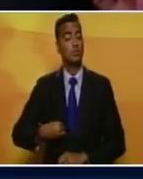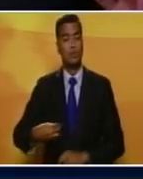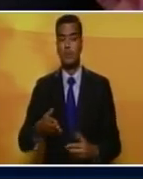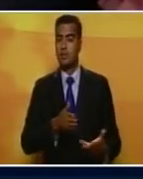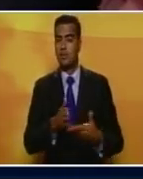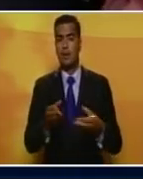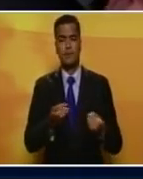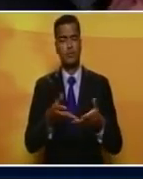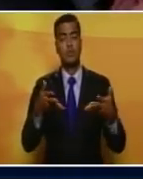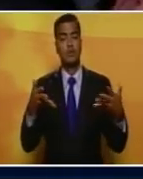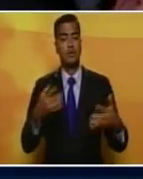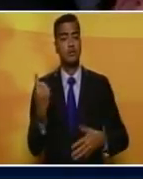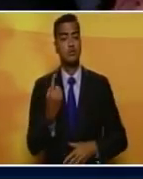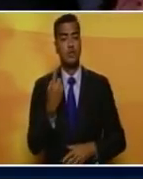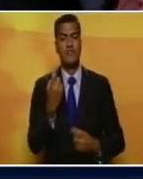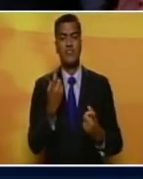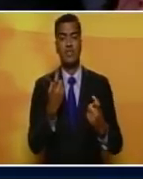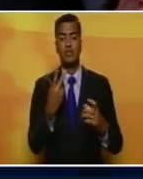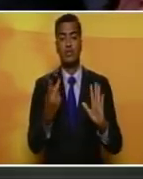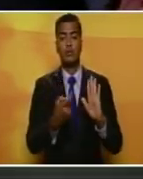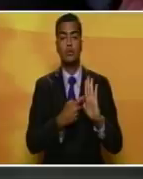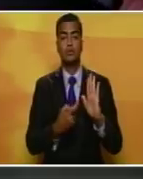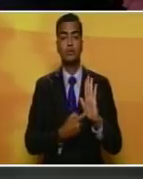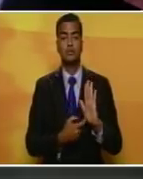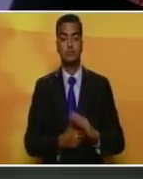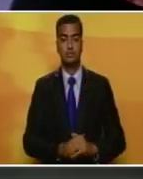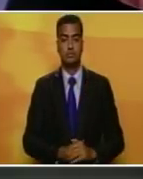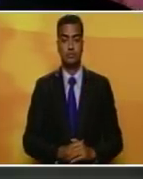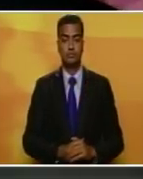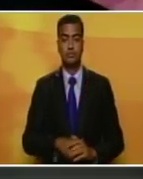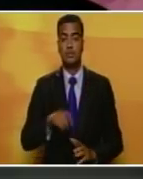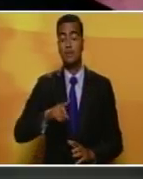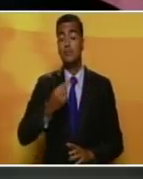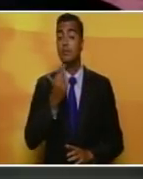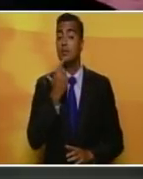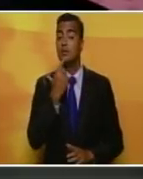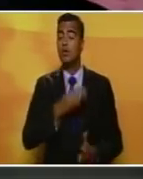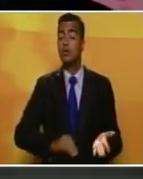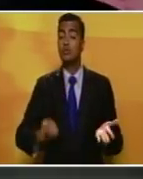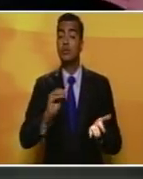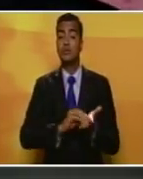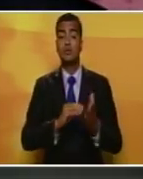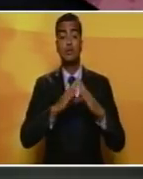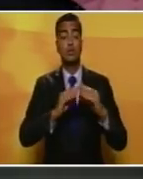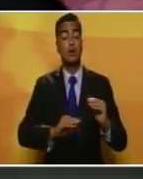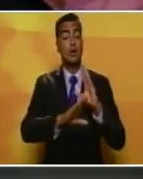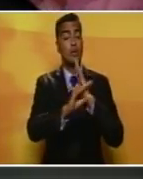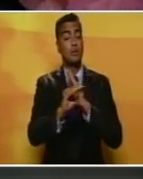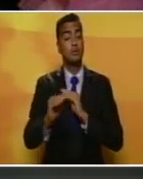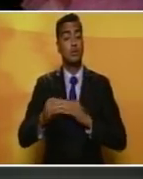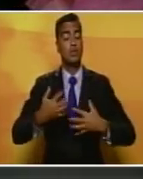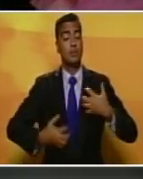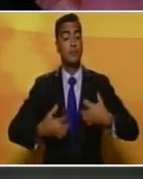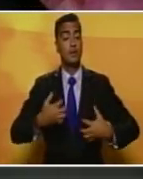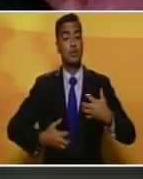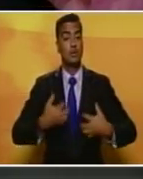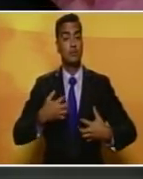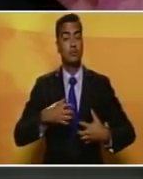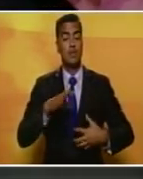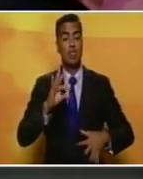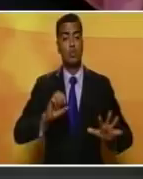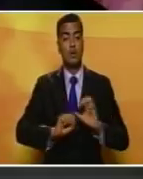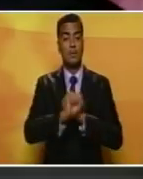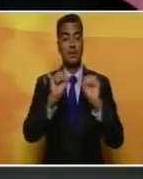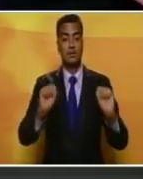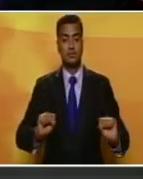Hemos avanzado tanto que solamente faltan 2 punticos. Rodríguez aseveró que reanudarán las conversaciones este miércoles a partir de las